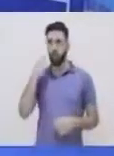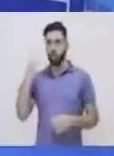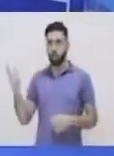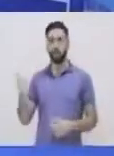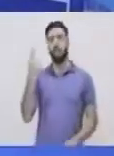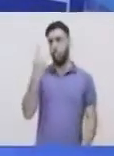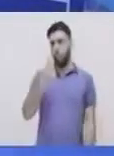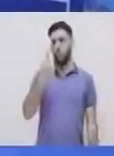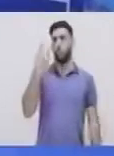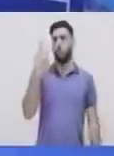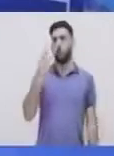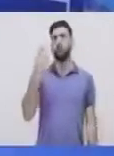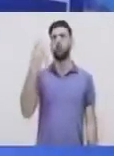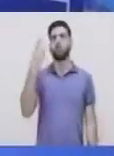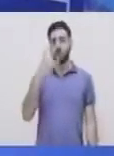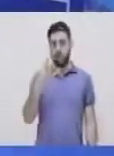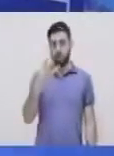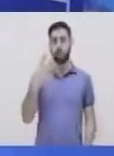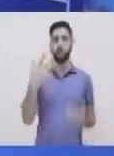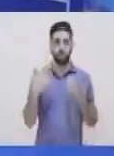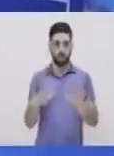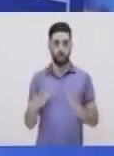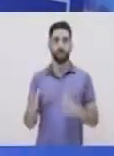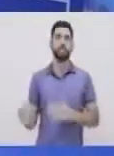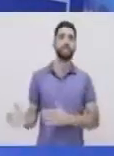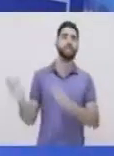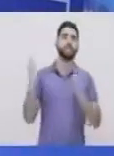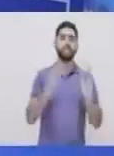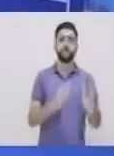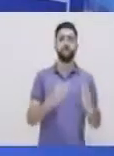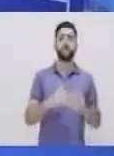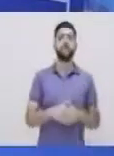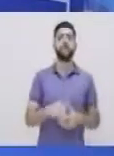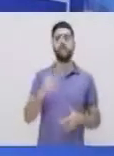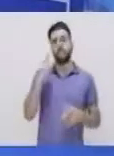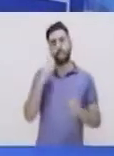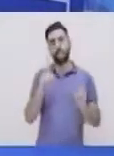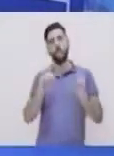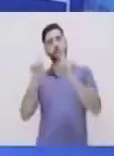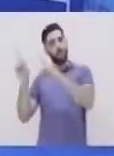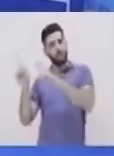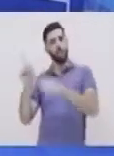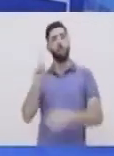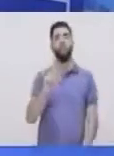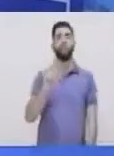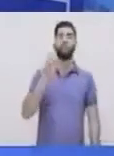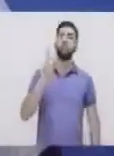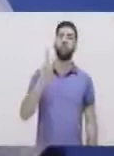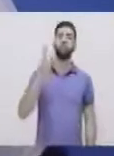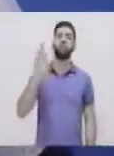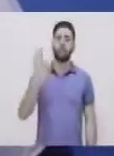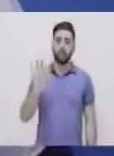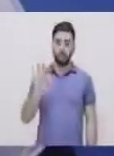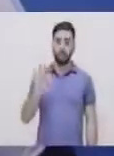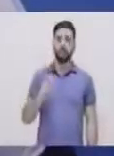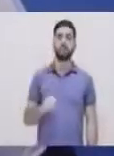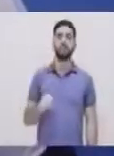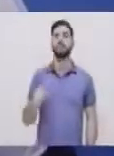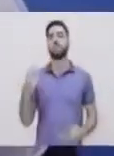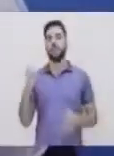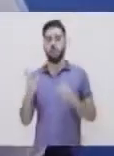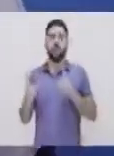abajo, 1, 2, 3, voy a un lado, 1,